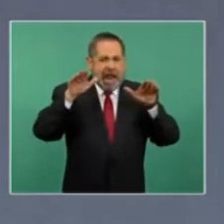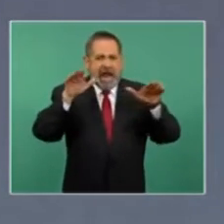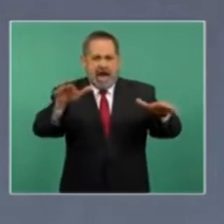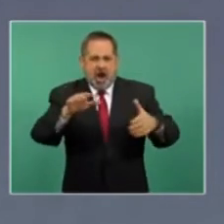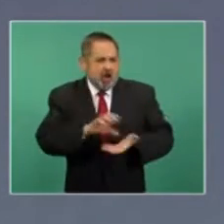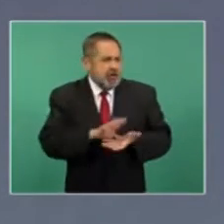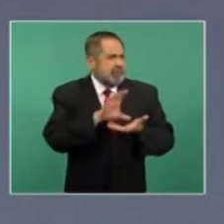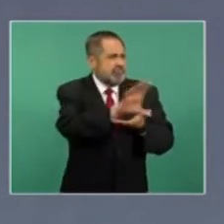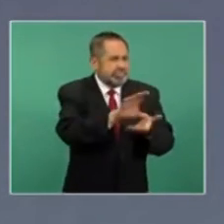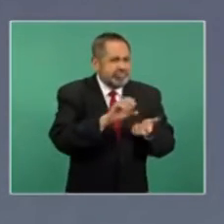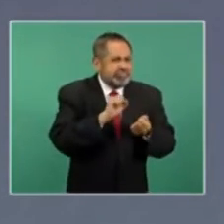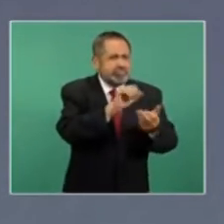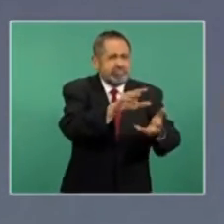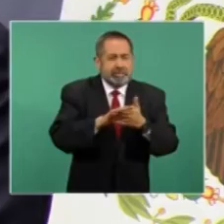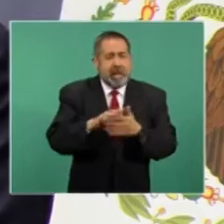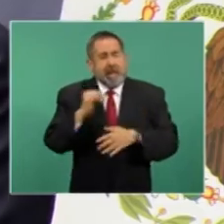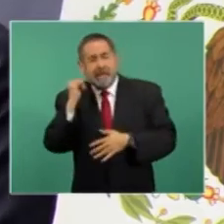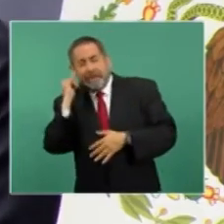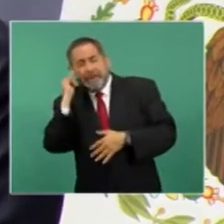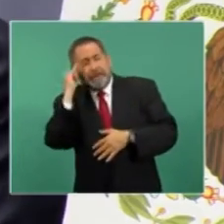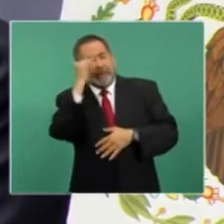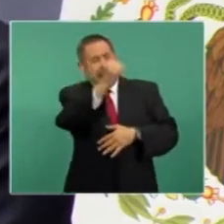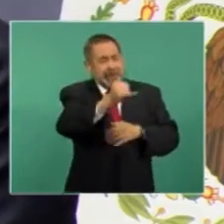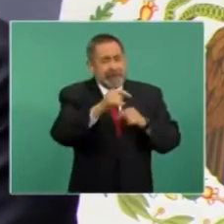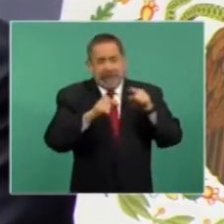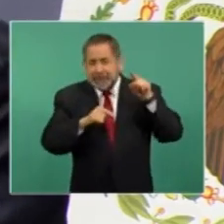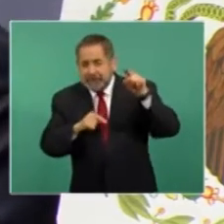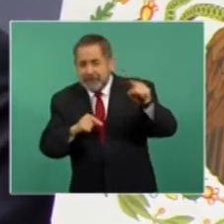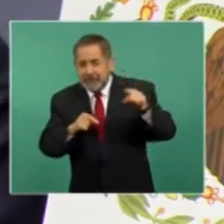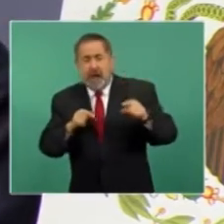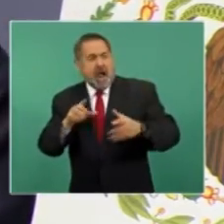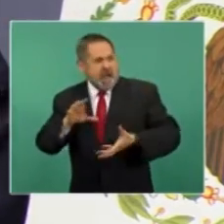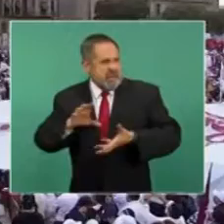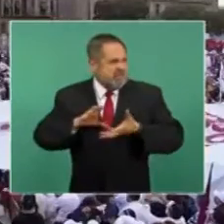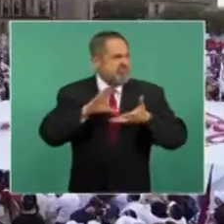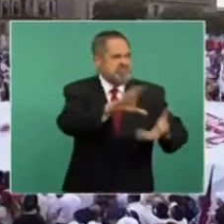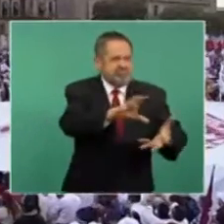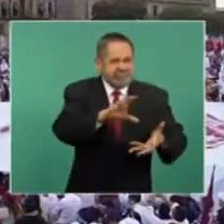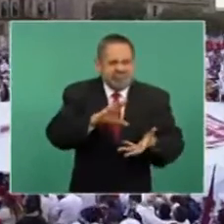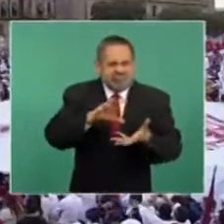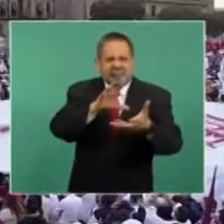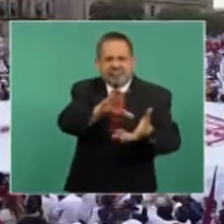salud y hospitales más apartados del país.